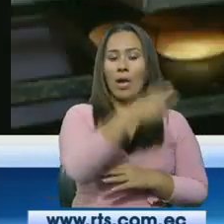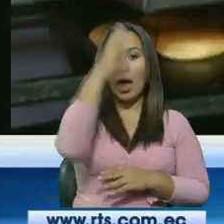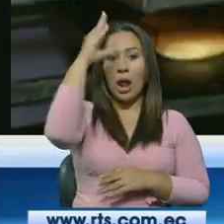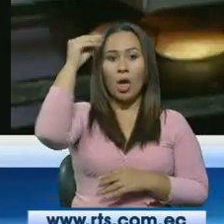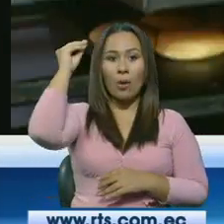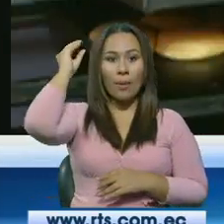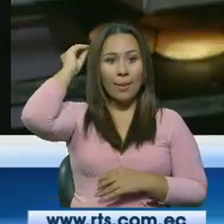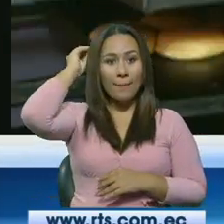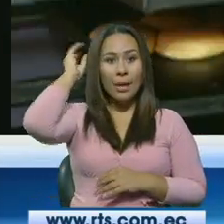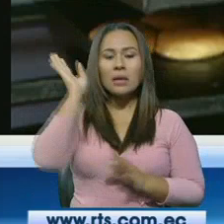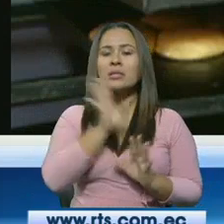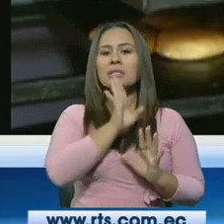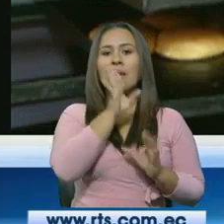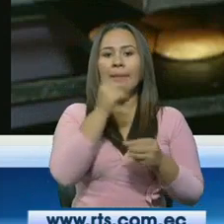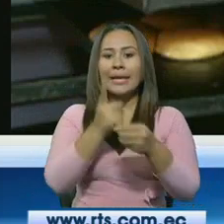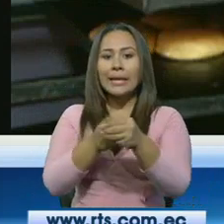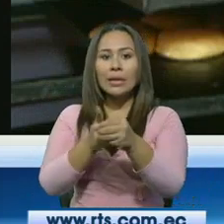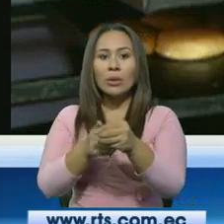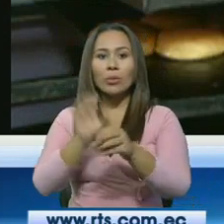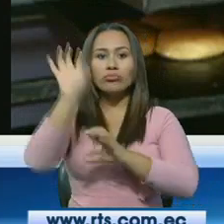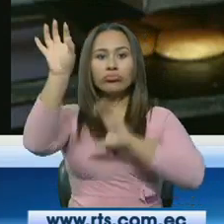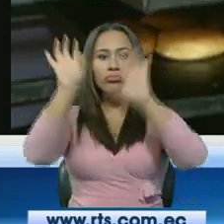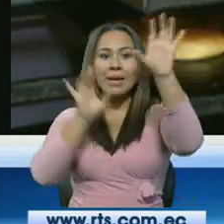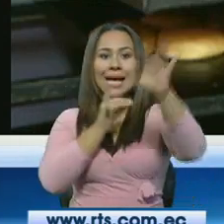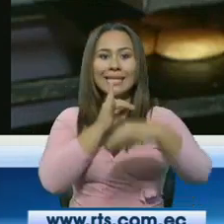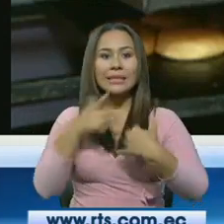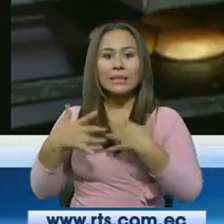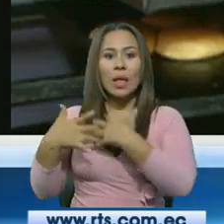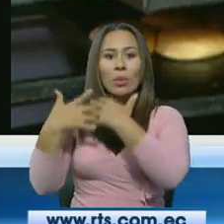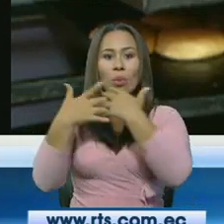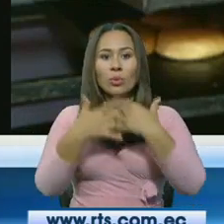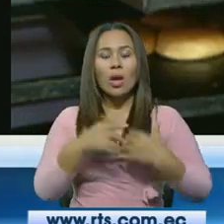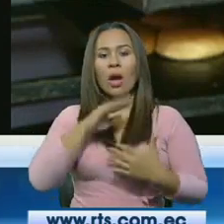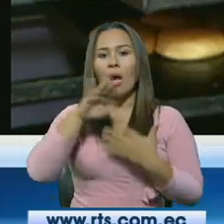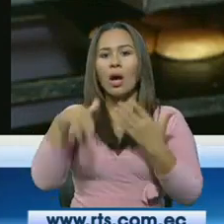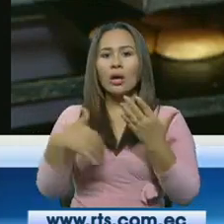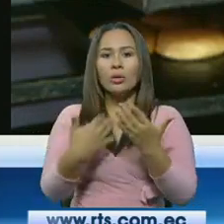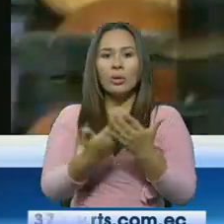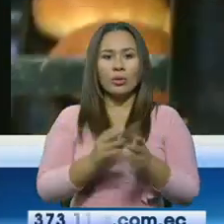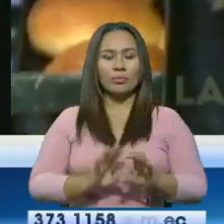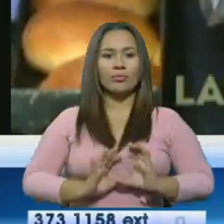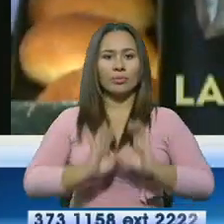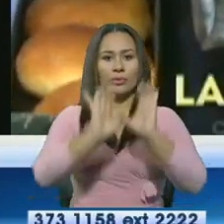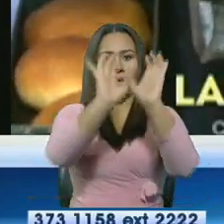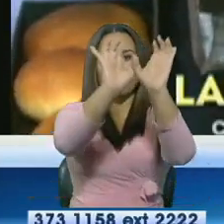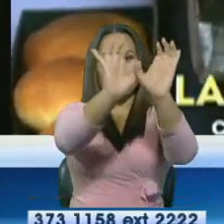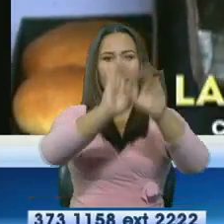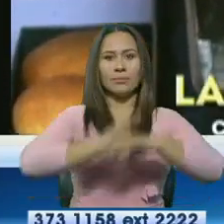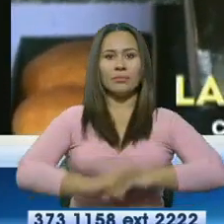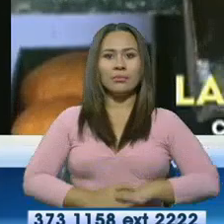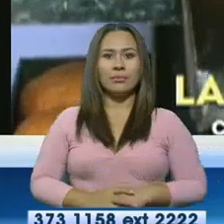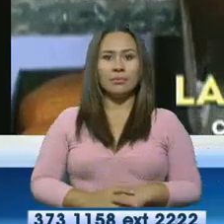Riobamba, esto se va a Quito, a Estados Unidos, a todas partes se va este pan.